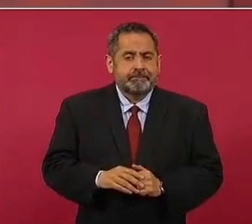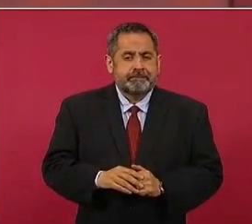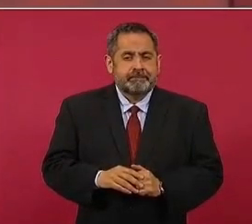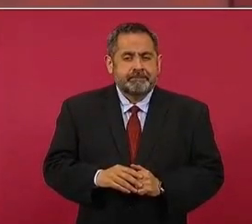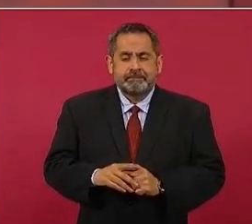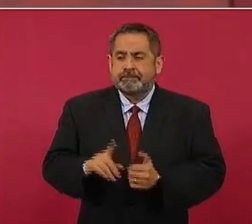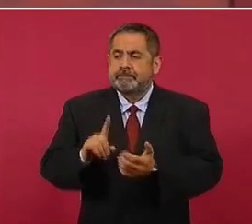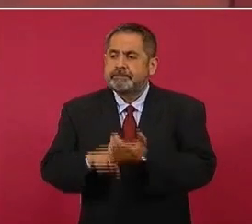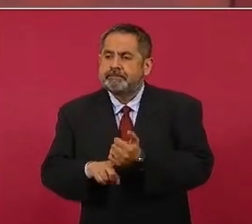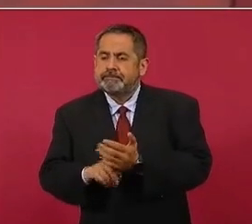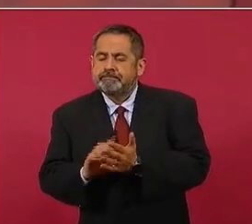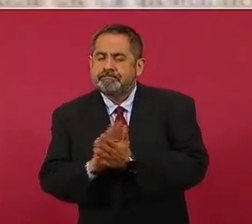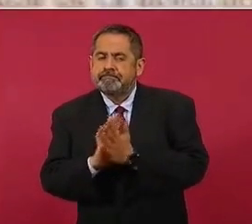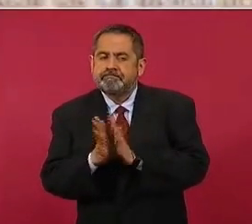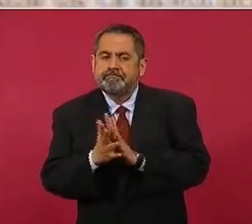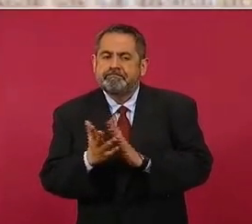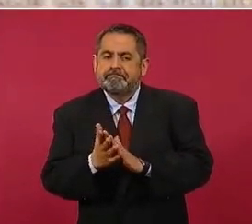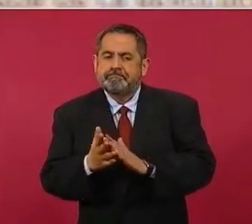arreglados.